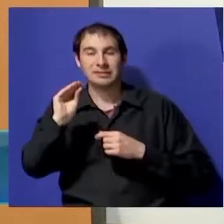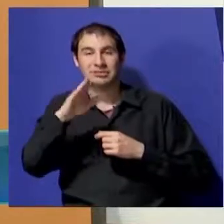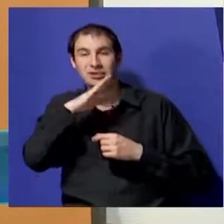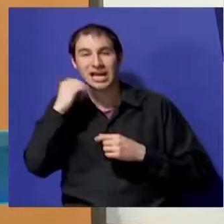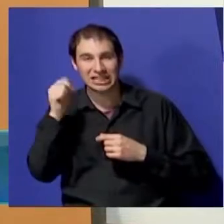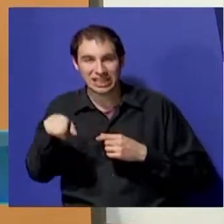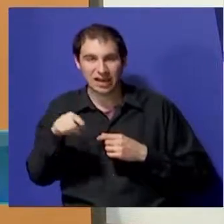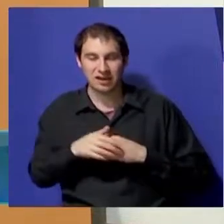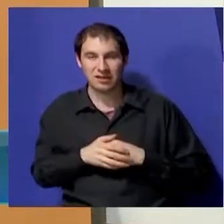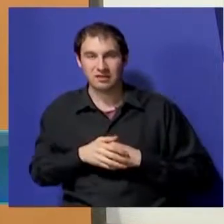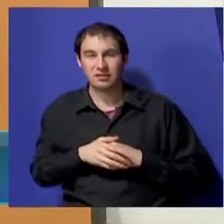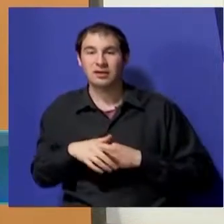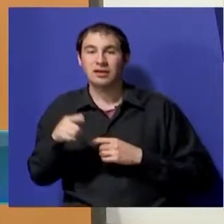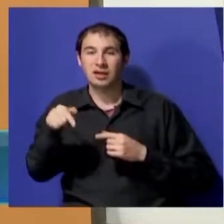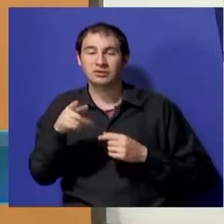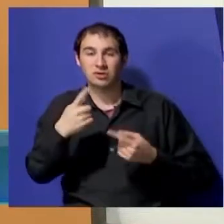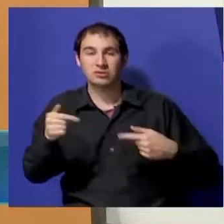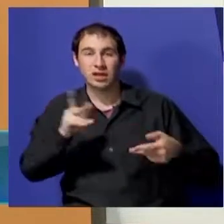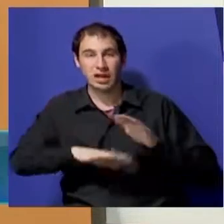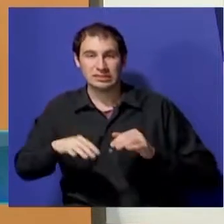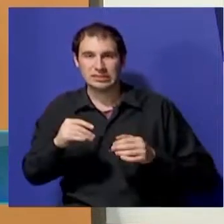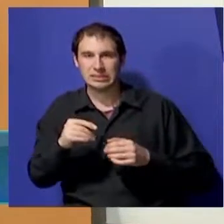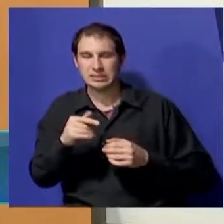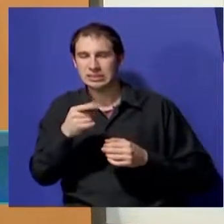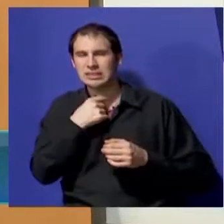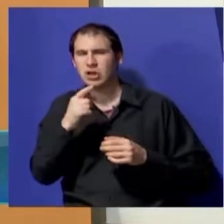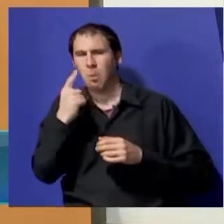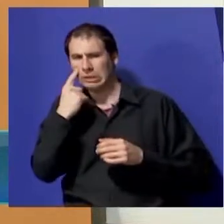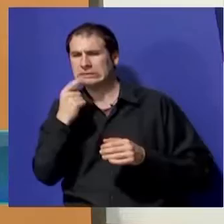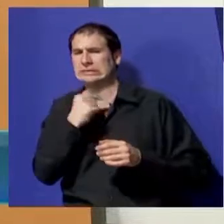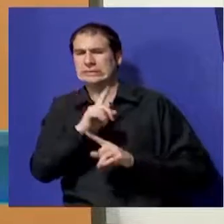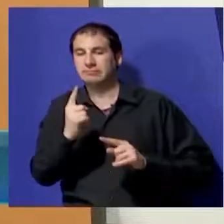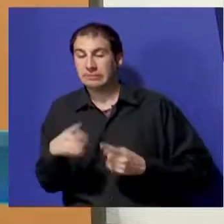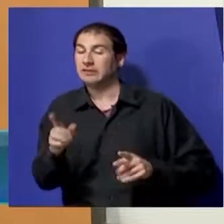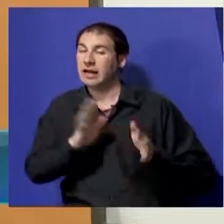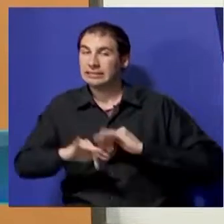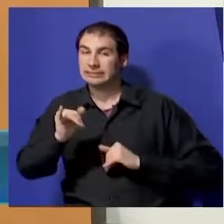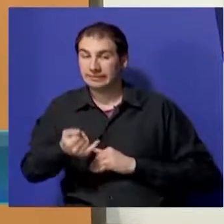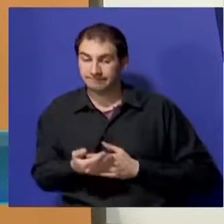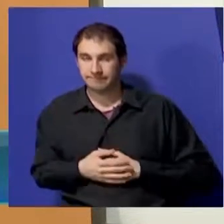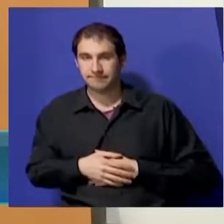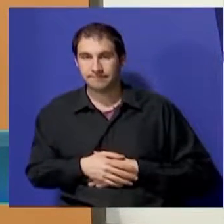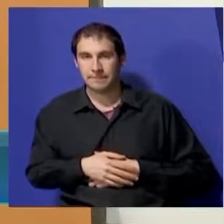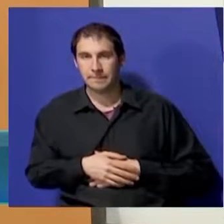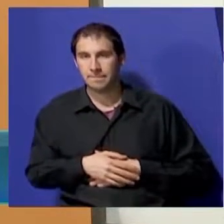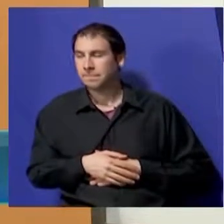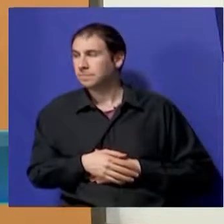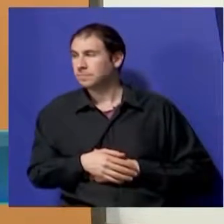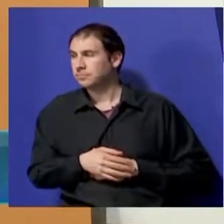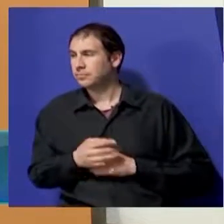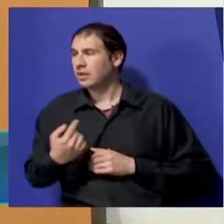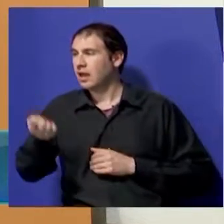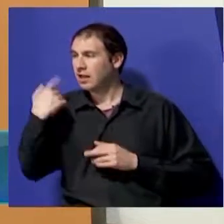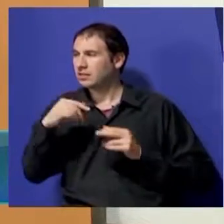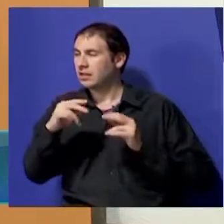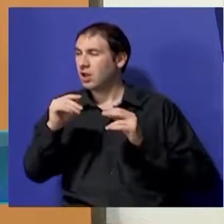Hachal. Eso es lo que se hace a regañadientes desde el municipio de Hachal, pero se hace. En su momento, el análisis